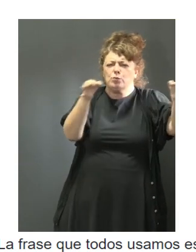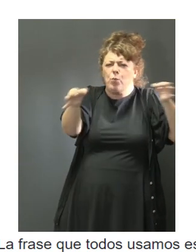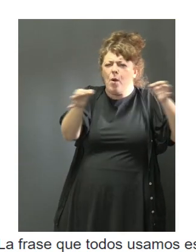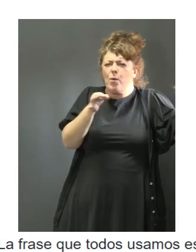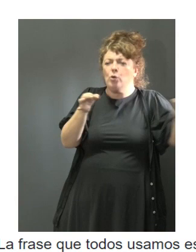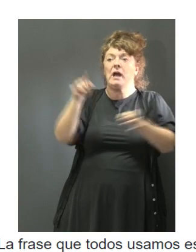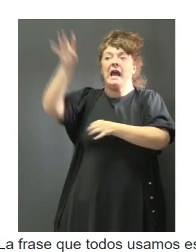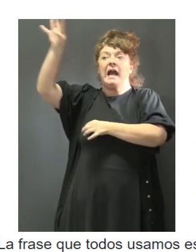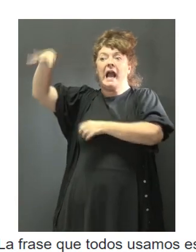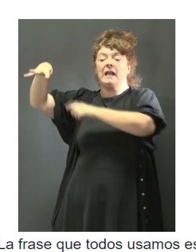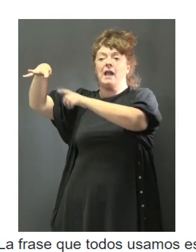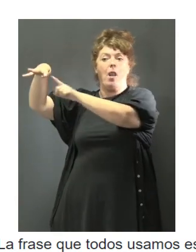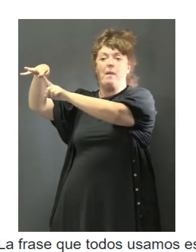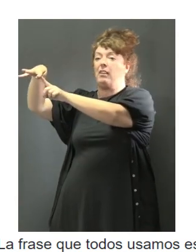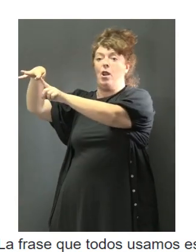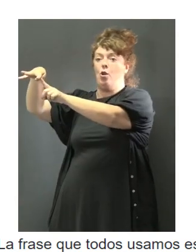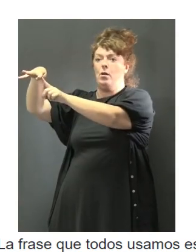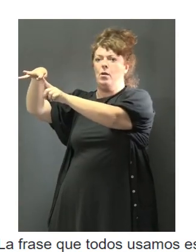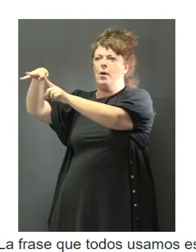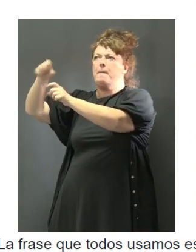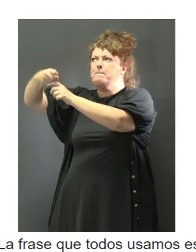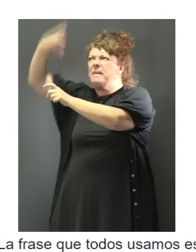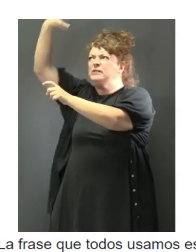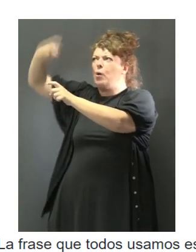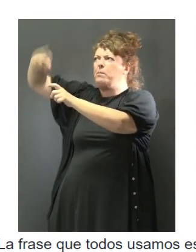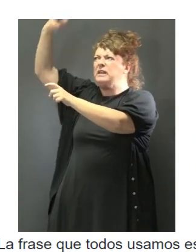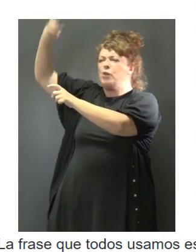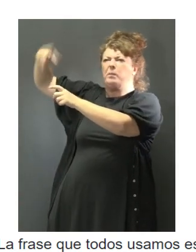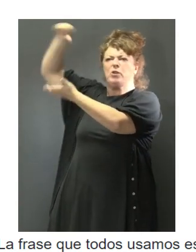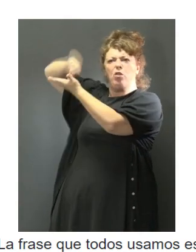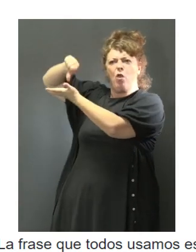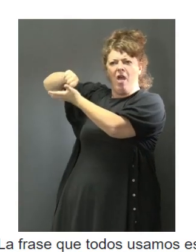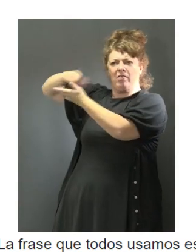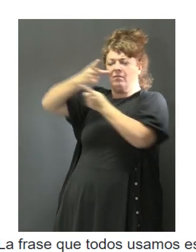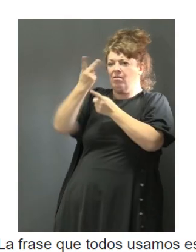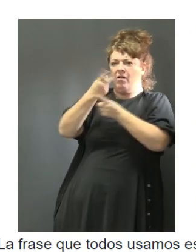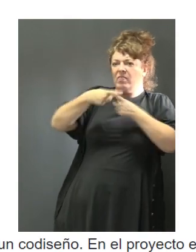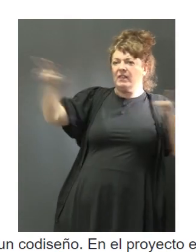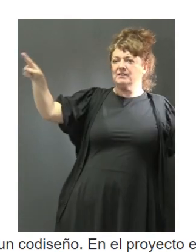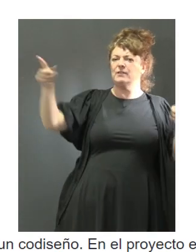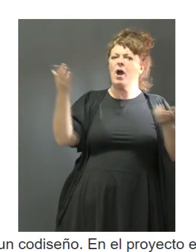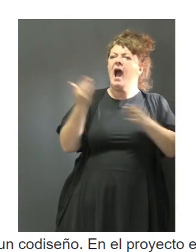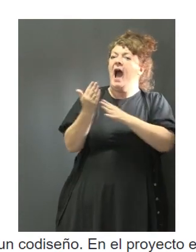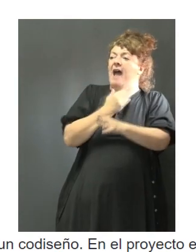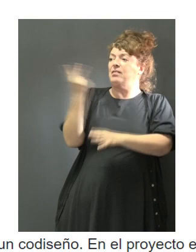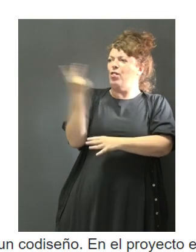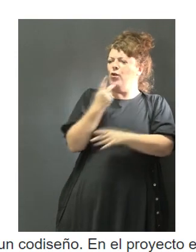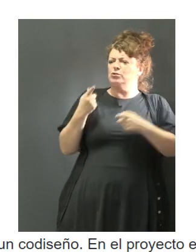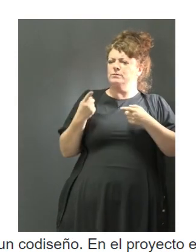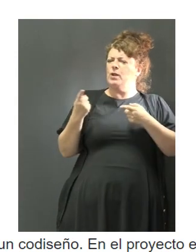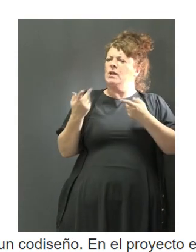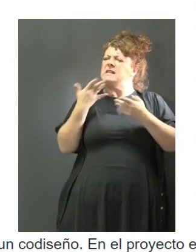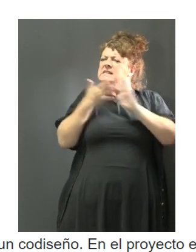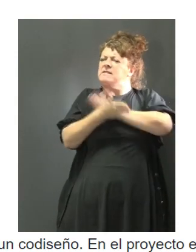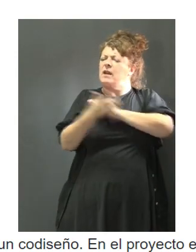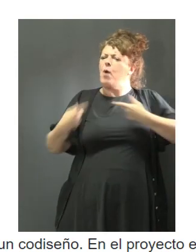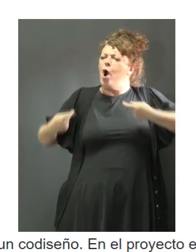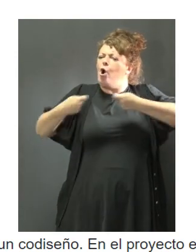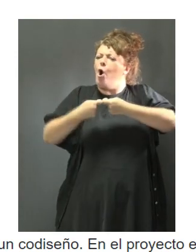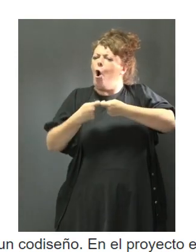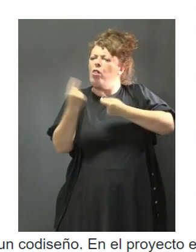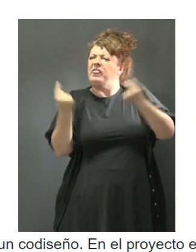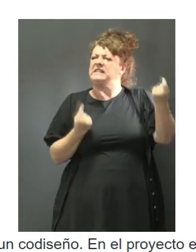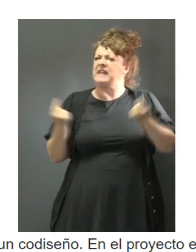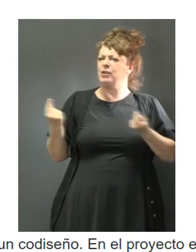etcétera. Allí tenemos en Barcelona, son pisos, gente que vive en la ciudad. Pero lo primero que se ha hecho es un codiseño. Es decir, se ha entrevistado